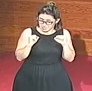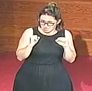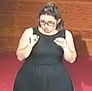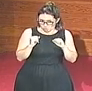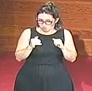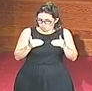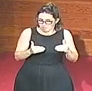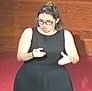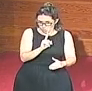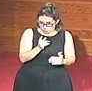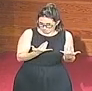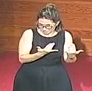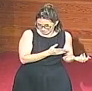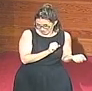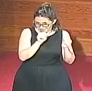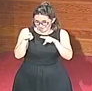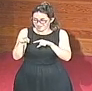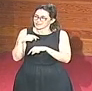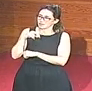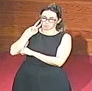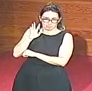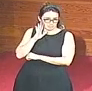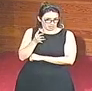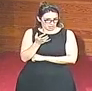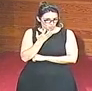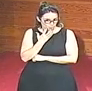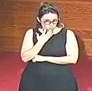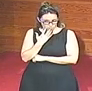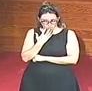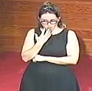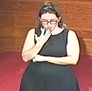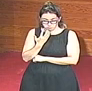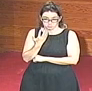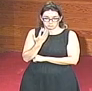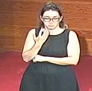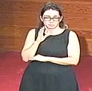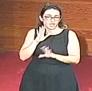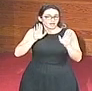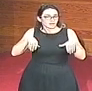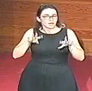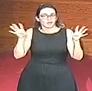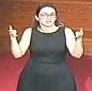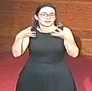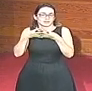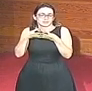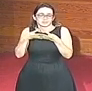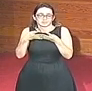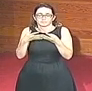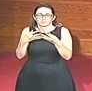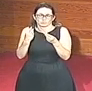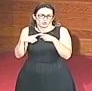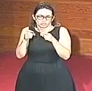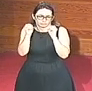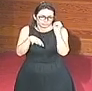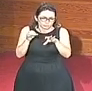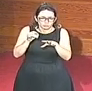parece de broma. Claro, es que en cierto modo lo es. Es que al final, en Internet también hay mucho ruido, hay mucho odio,